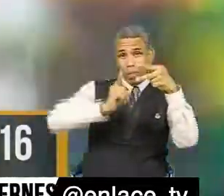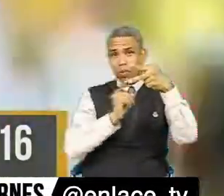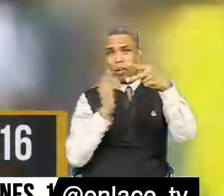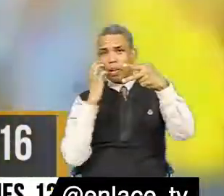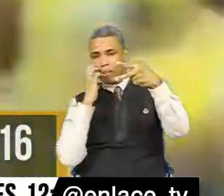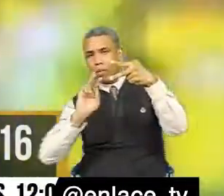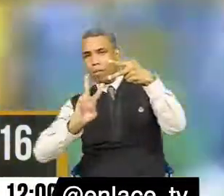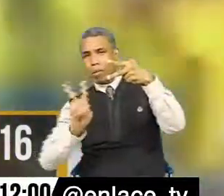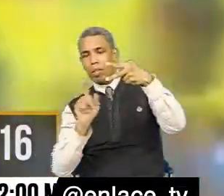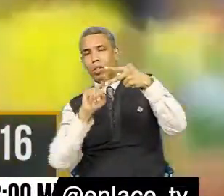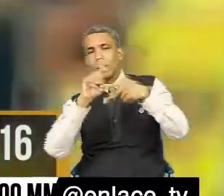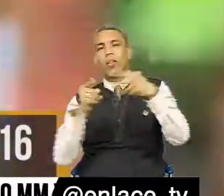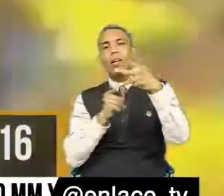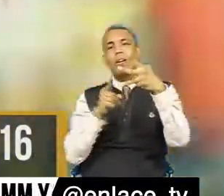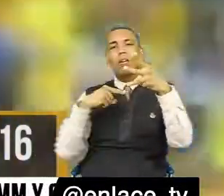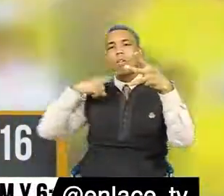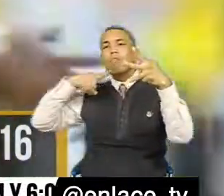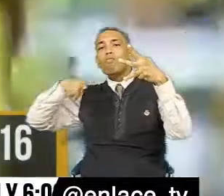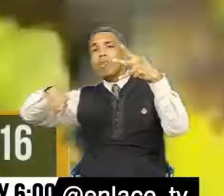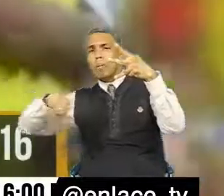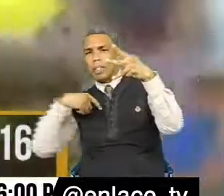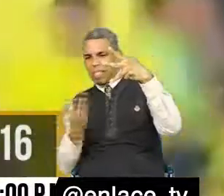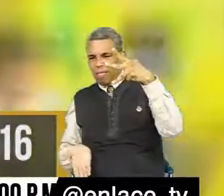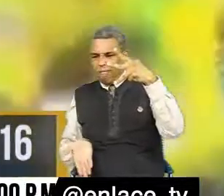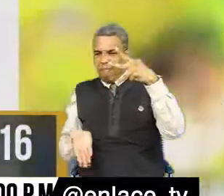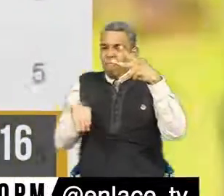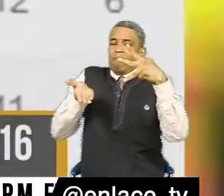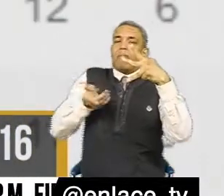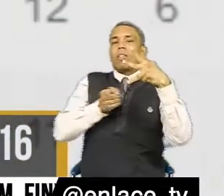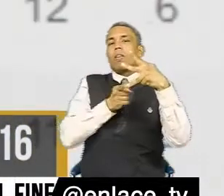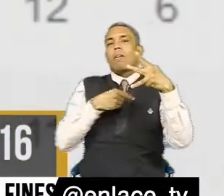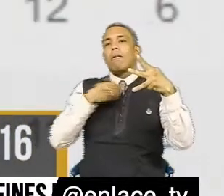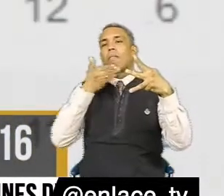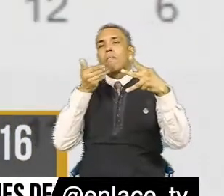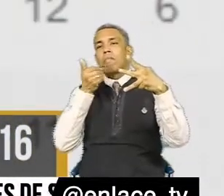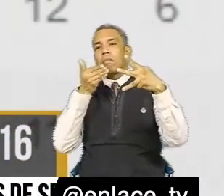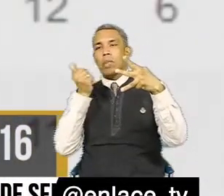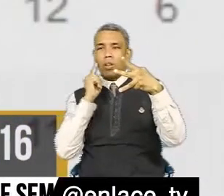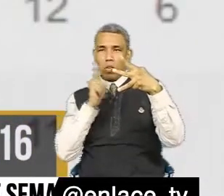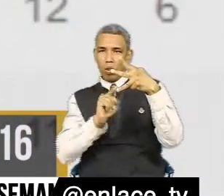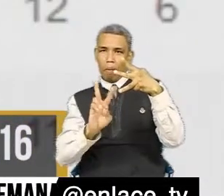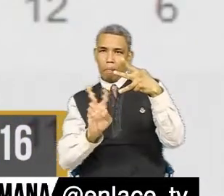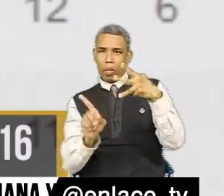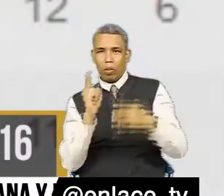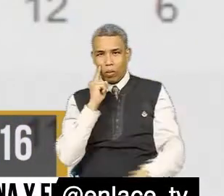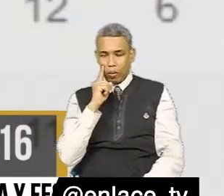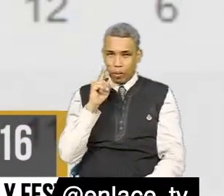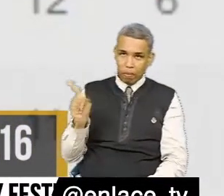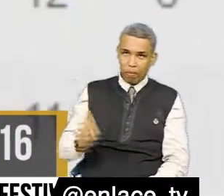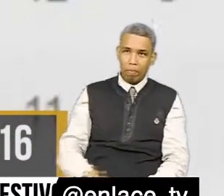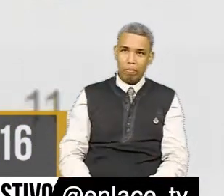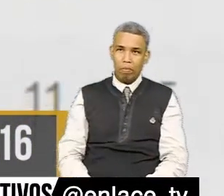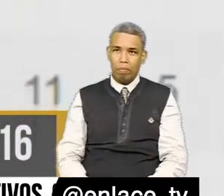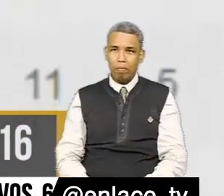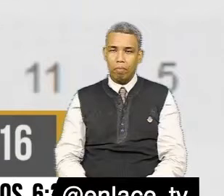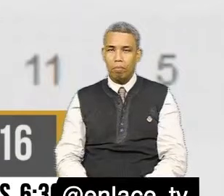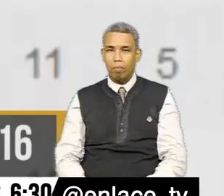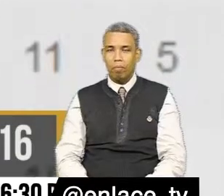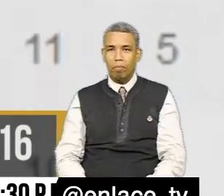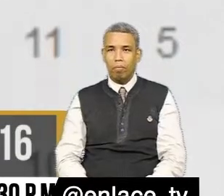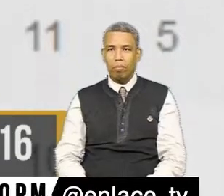santandereano atlético bucaramanga se remonta como el tercer mejor equipo del fútbol profesional colombiano con 21 puntos le siguen en la cuarta posición